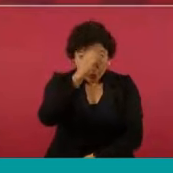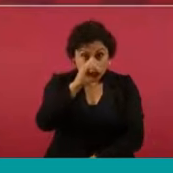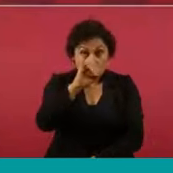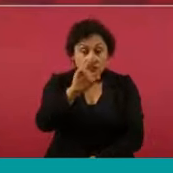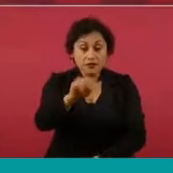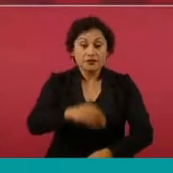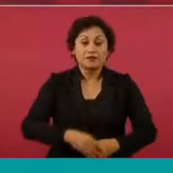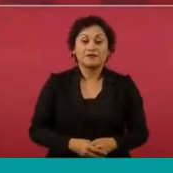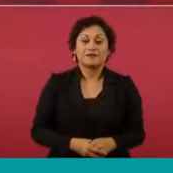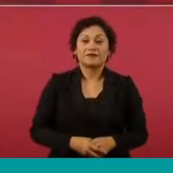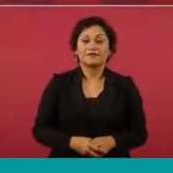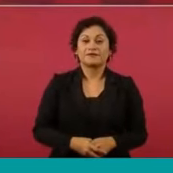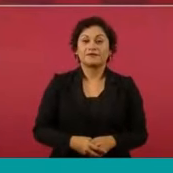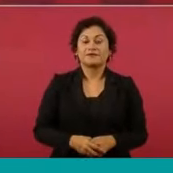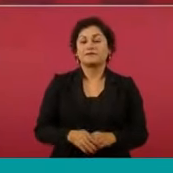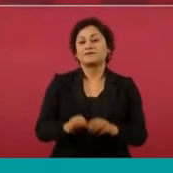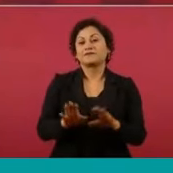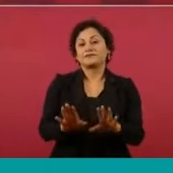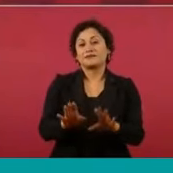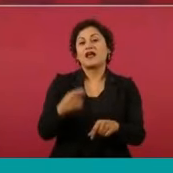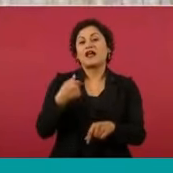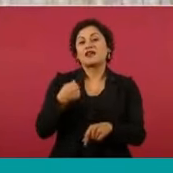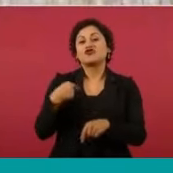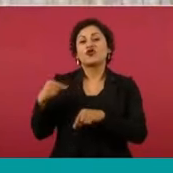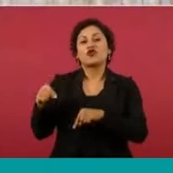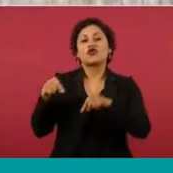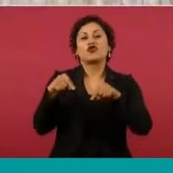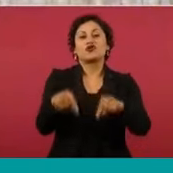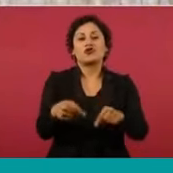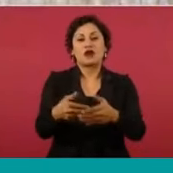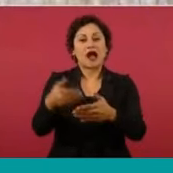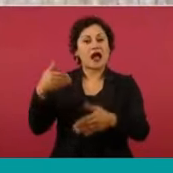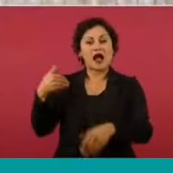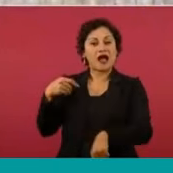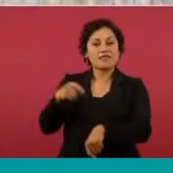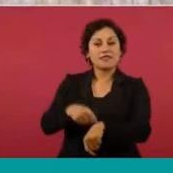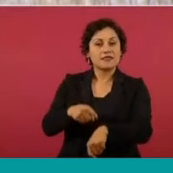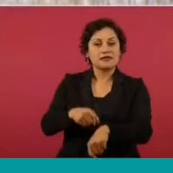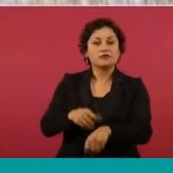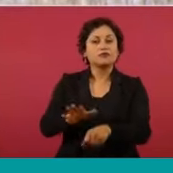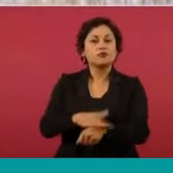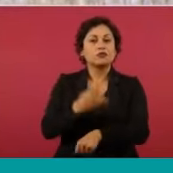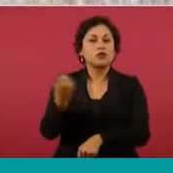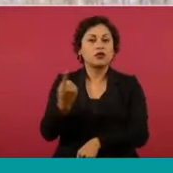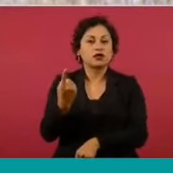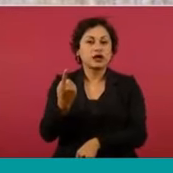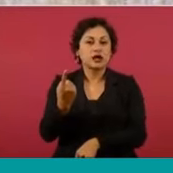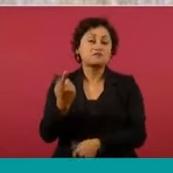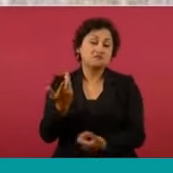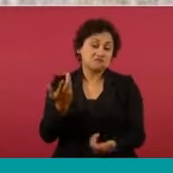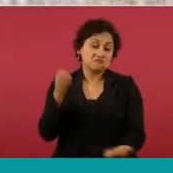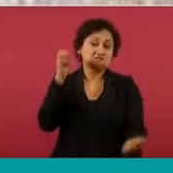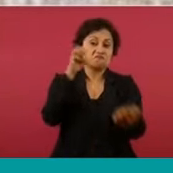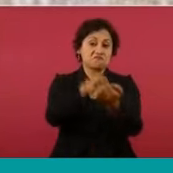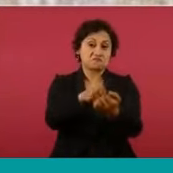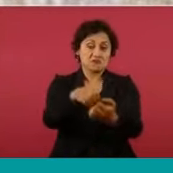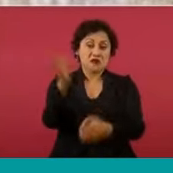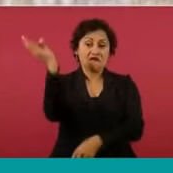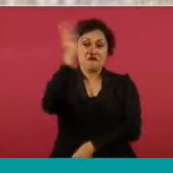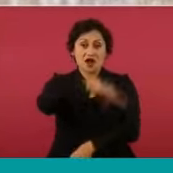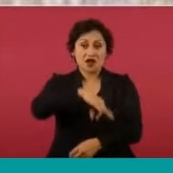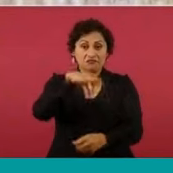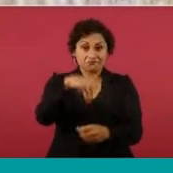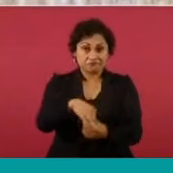No, no llegué antes por el fraude electoral. Este, y